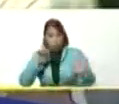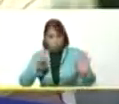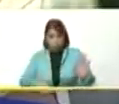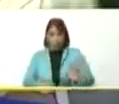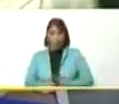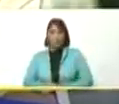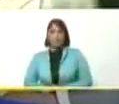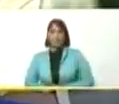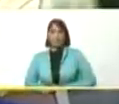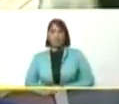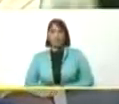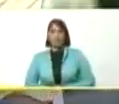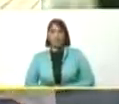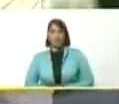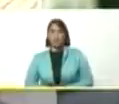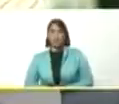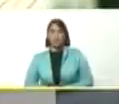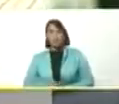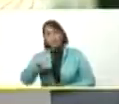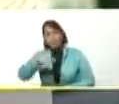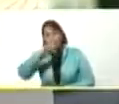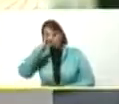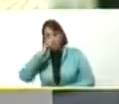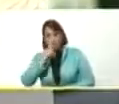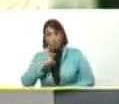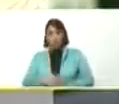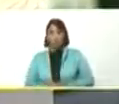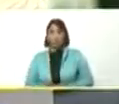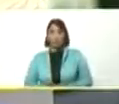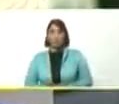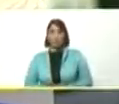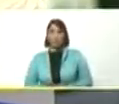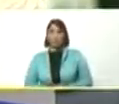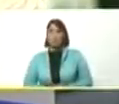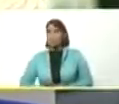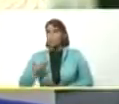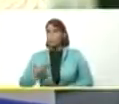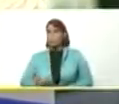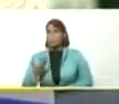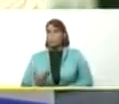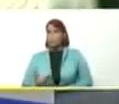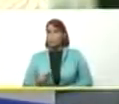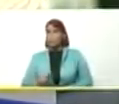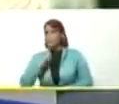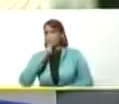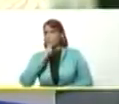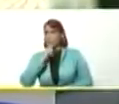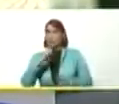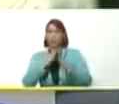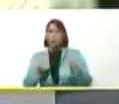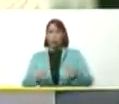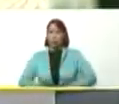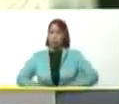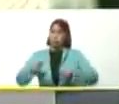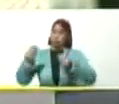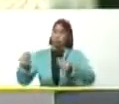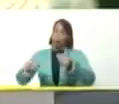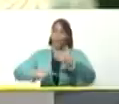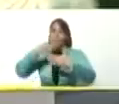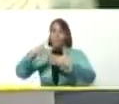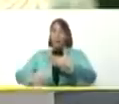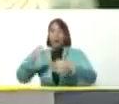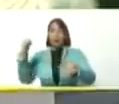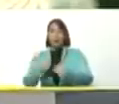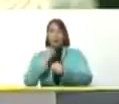presidente, en este año tan desafiante para todos, presentar un plan de